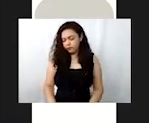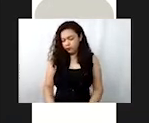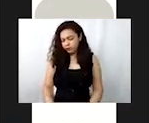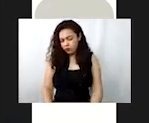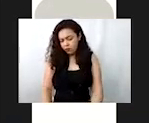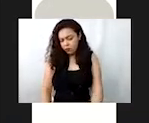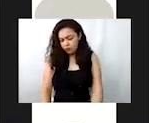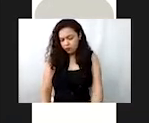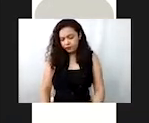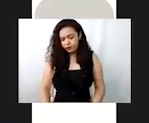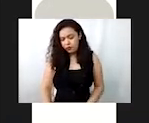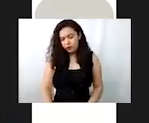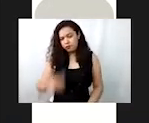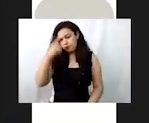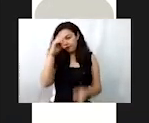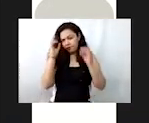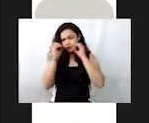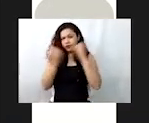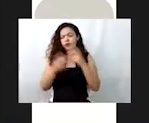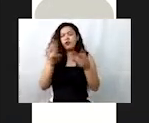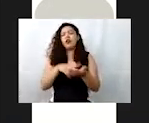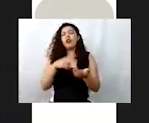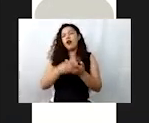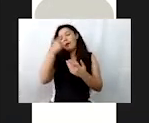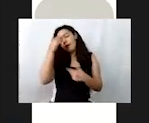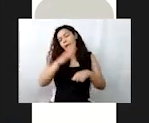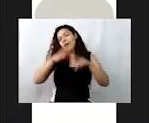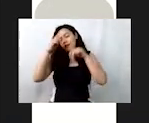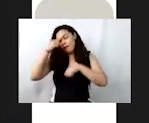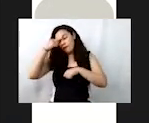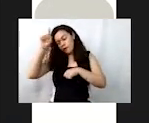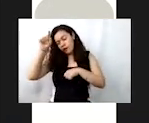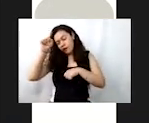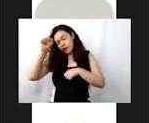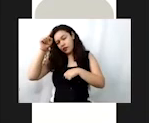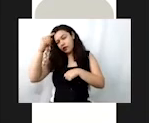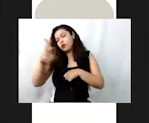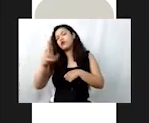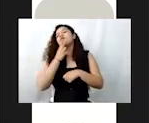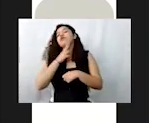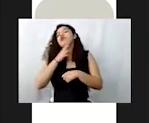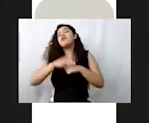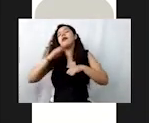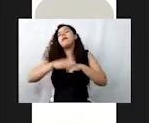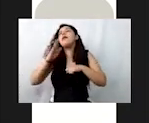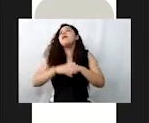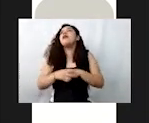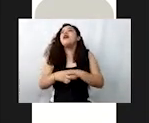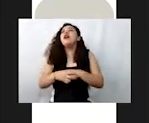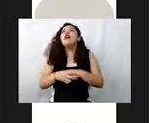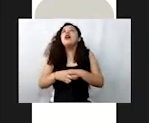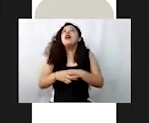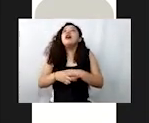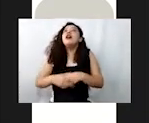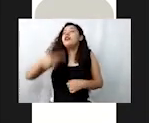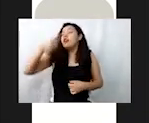que pueden tener las organizaciones, como facilitadores también de su implementación, pero sobre todo teniendo una exigencia